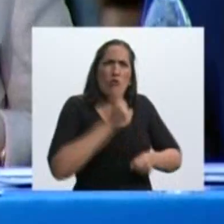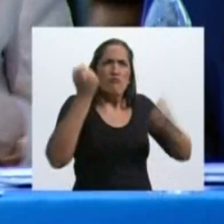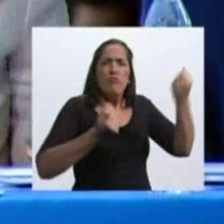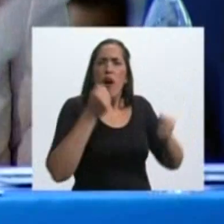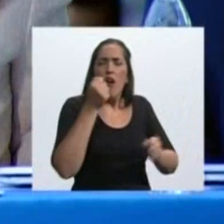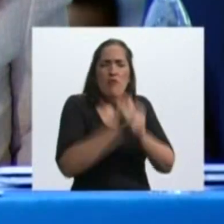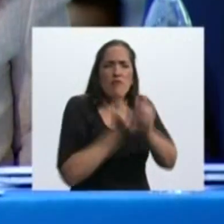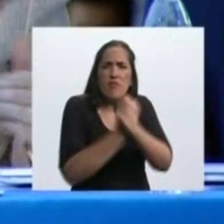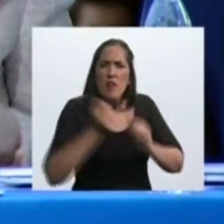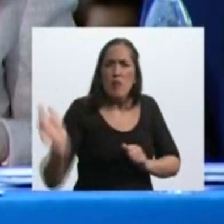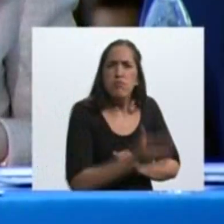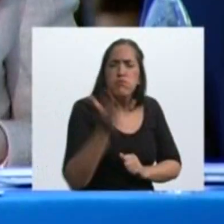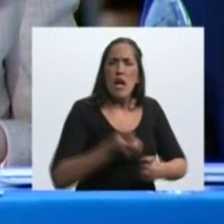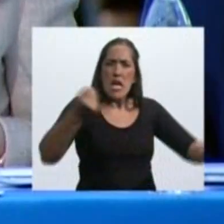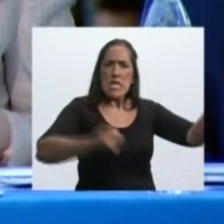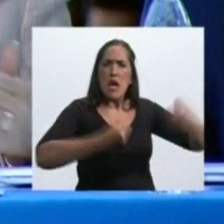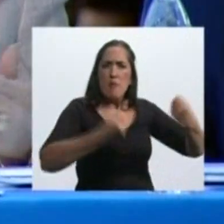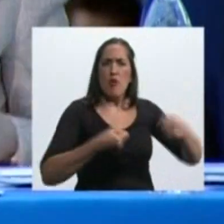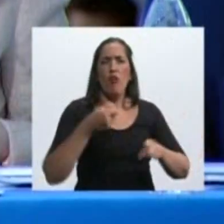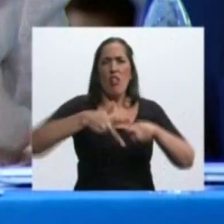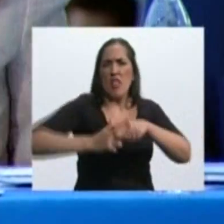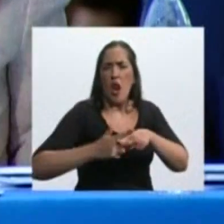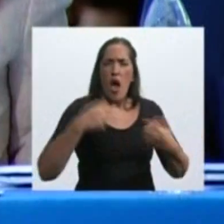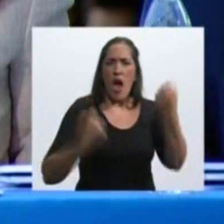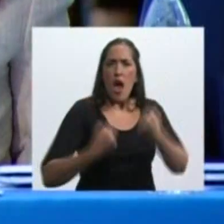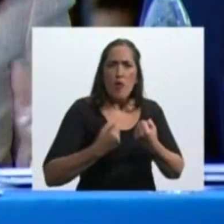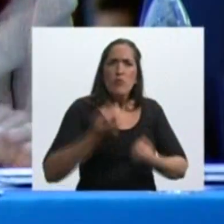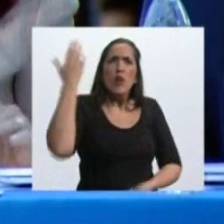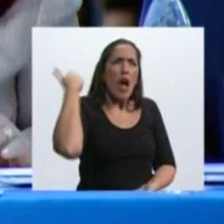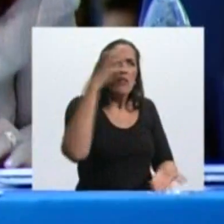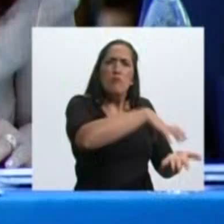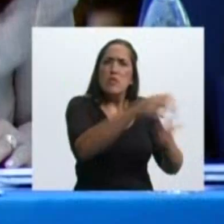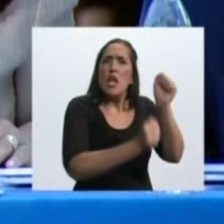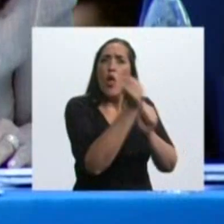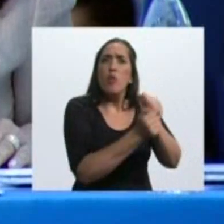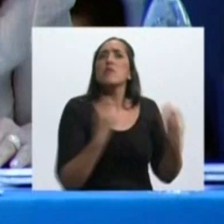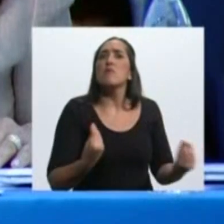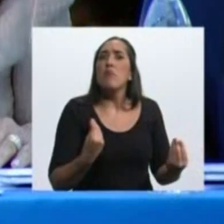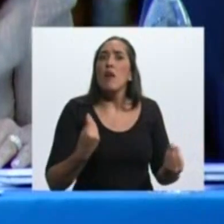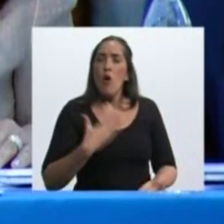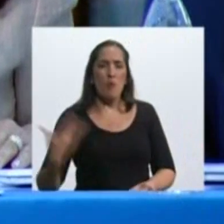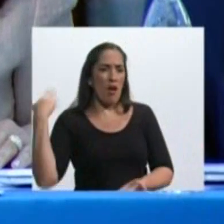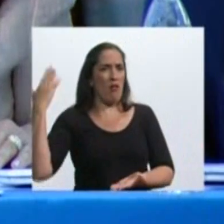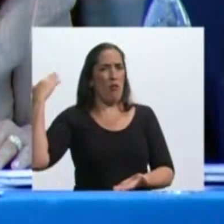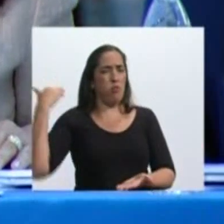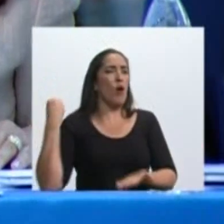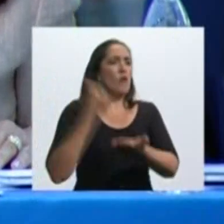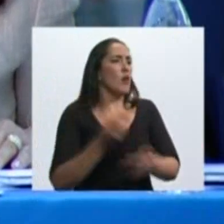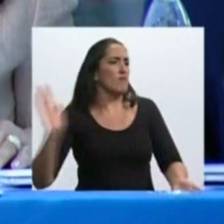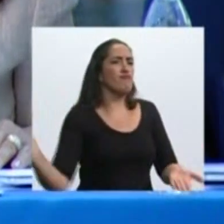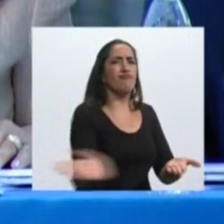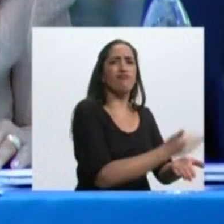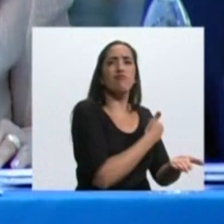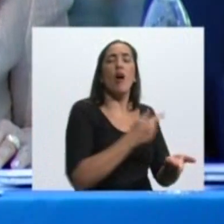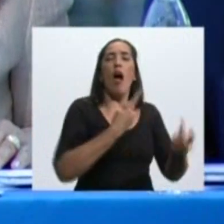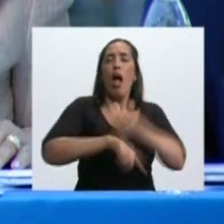que hacía autos, que tenía una tecnología de primer nivel? Pasó que la devastaron, por